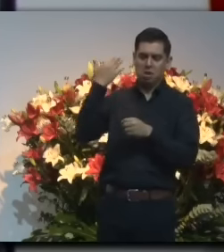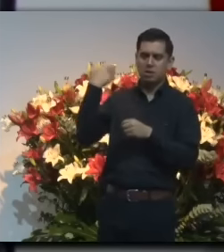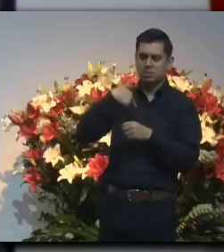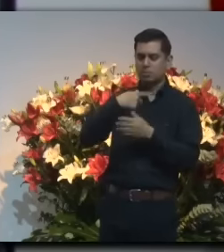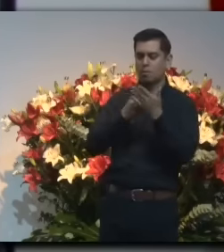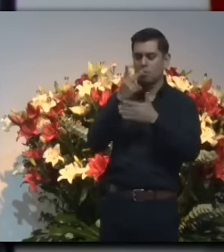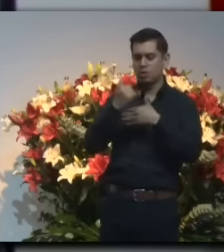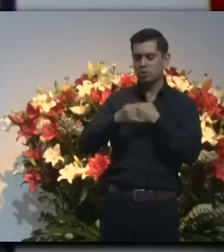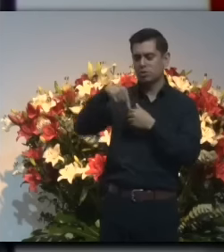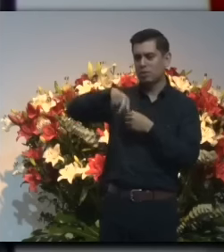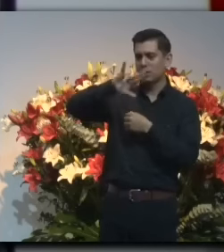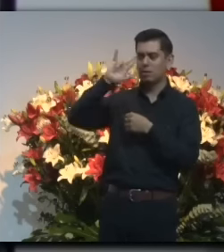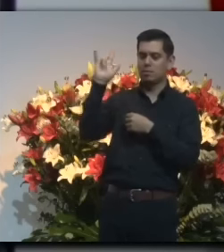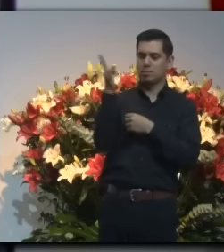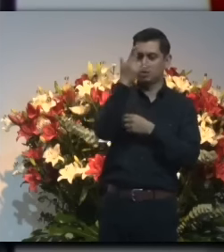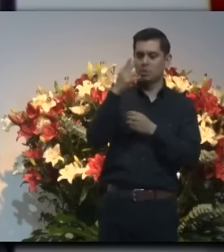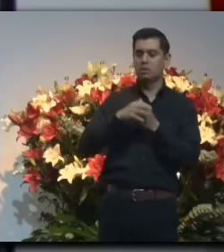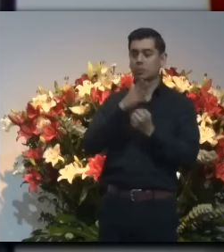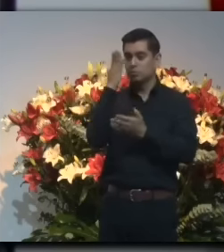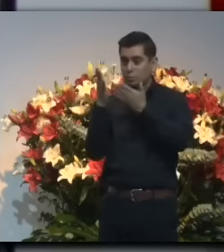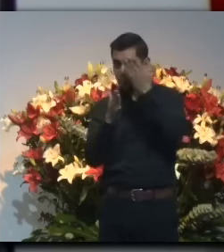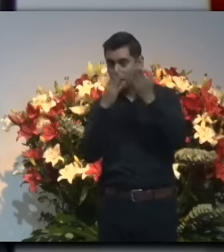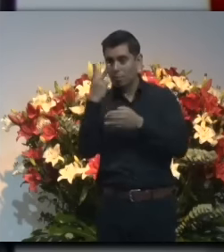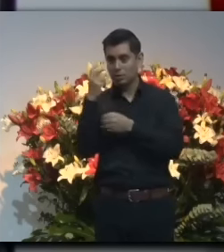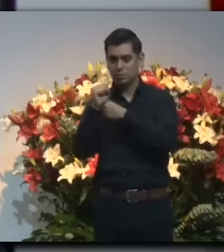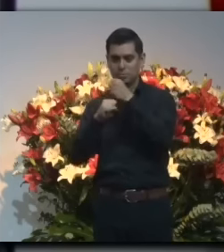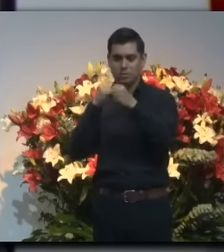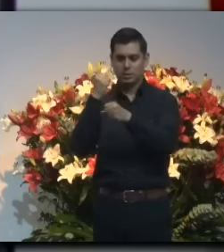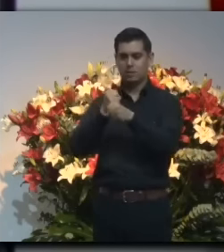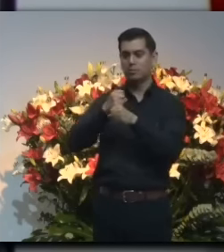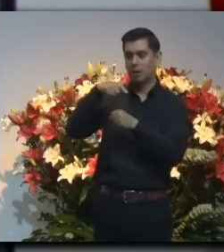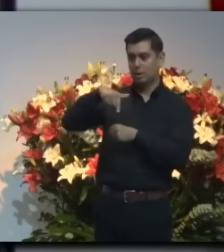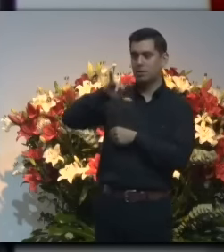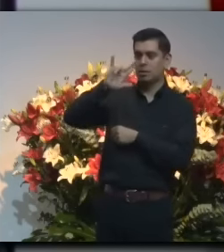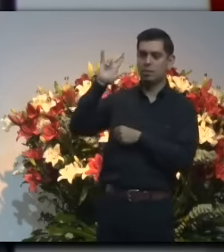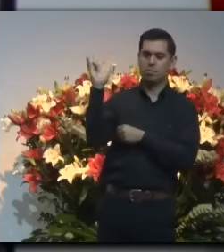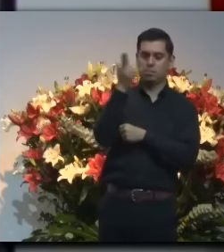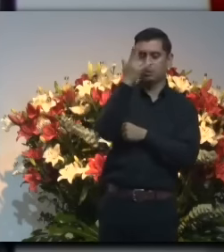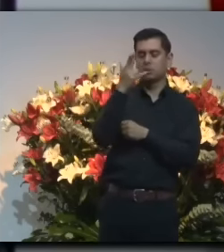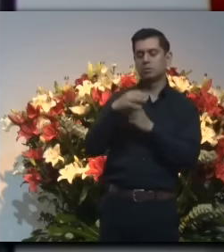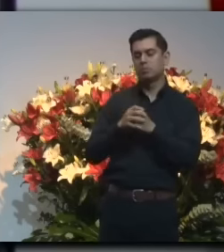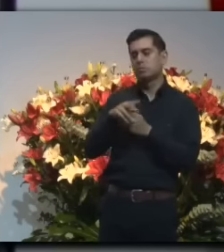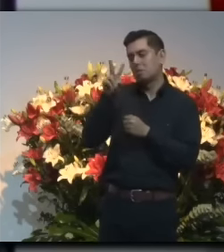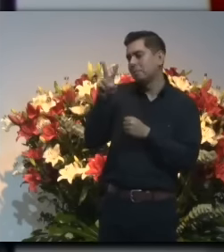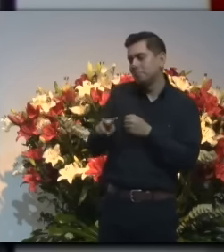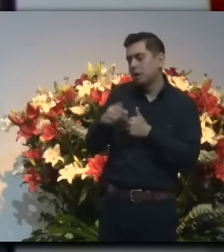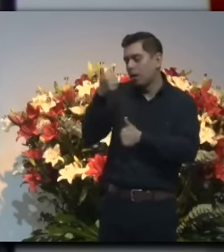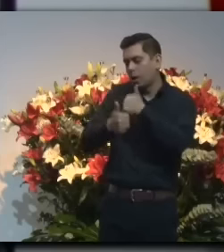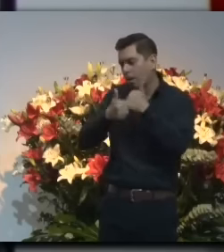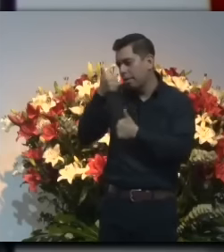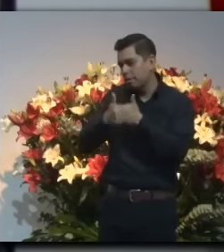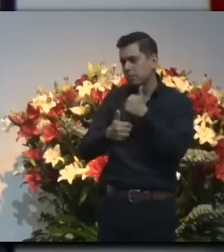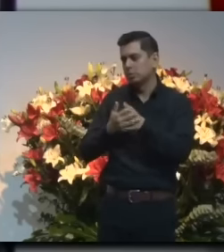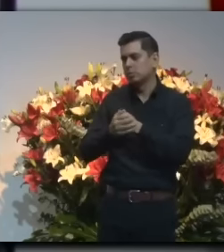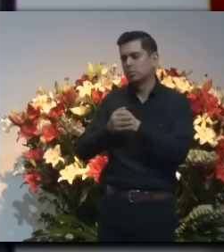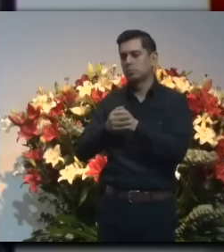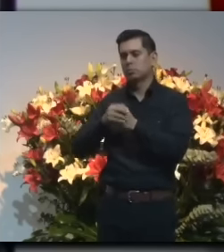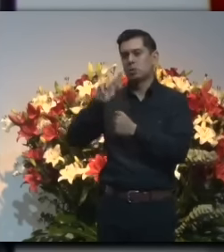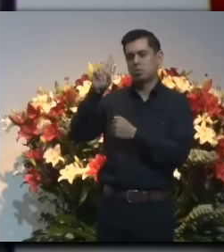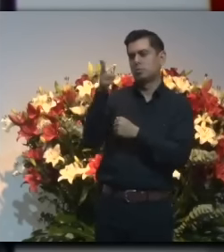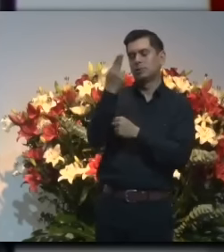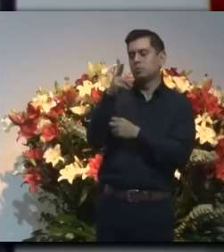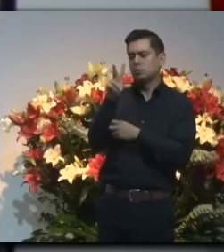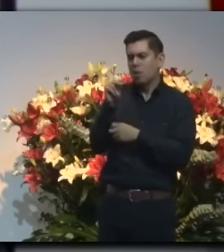pobreza estudiaban 2 años de carrera técnica en la Ibero. Y si bien es cierto, no lograban una carrera profesional, esos 2 años les